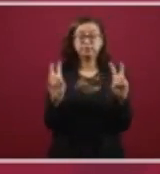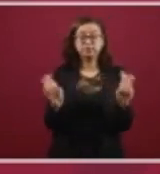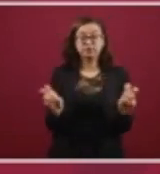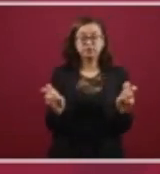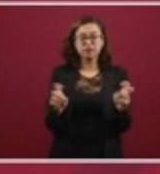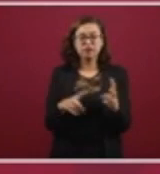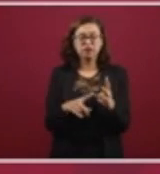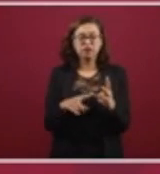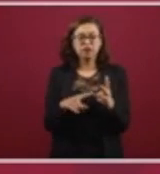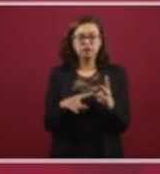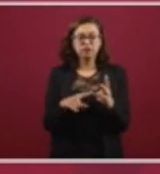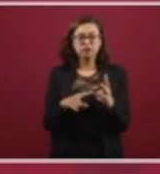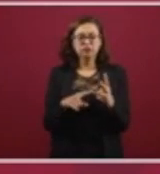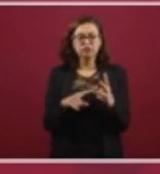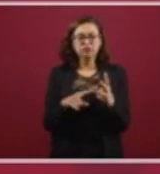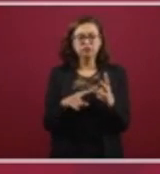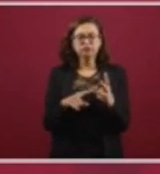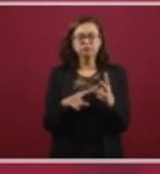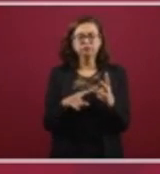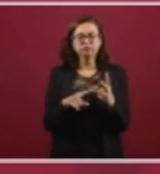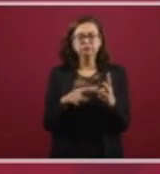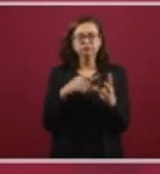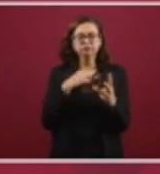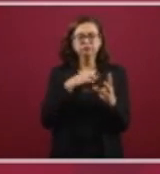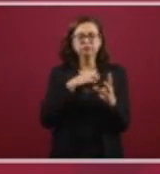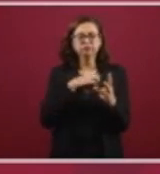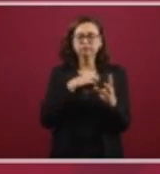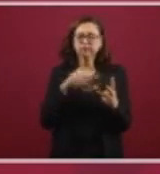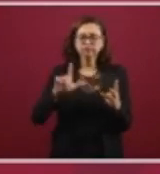es el de todos los lunes,